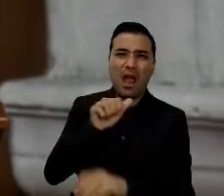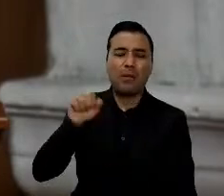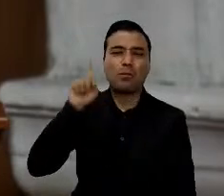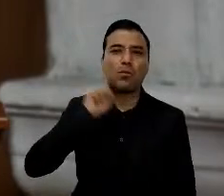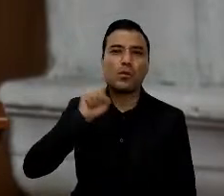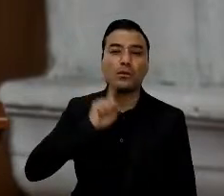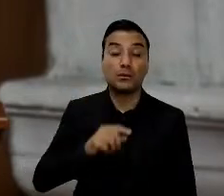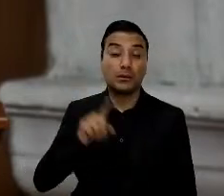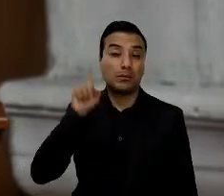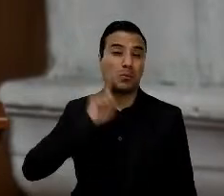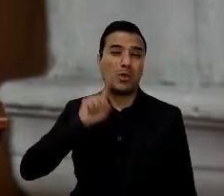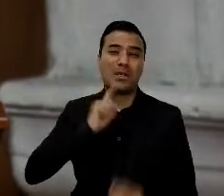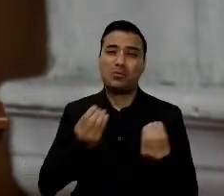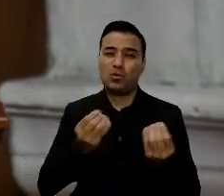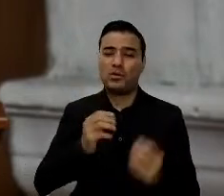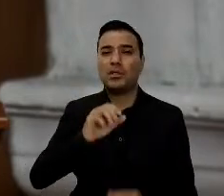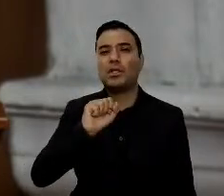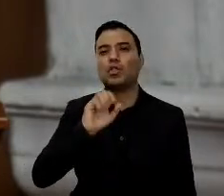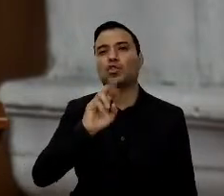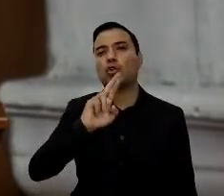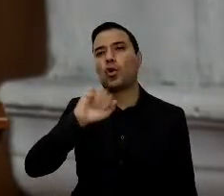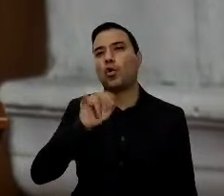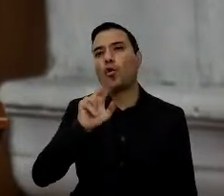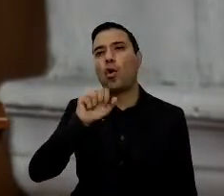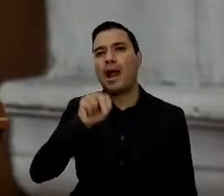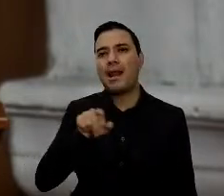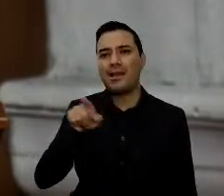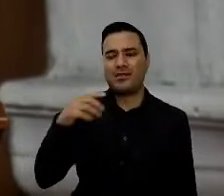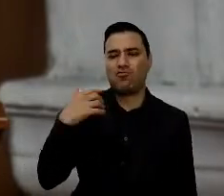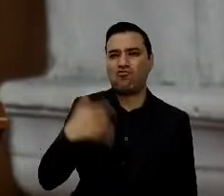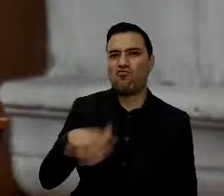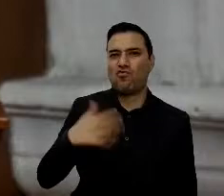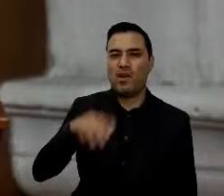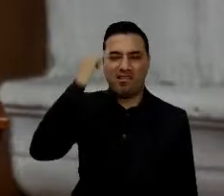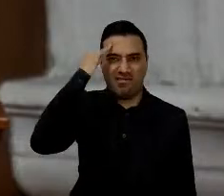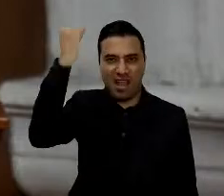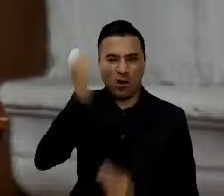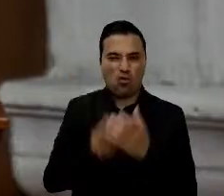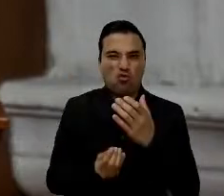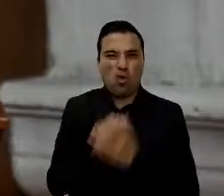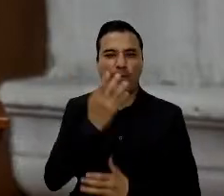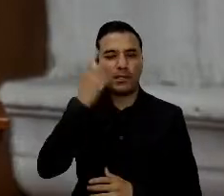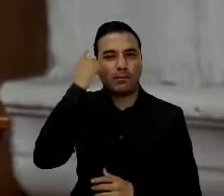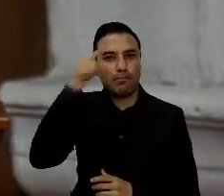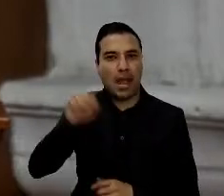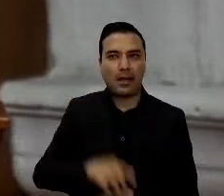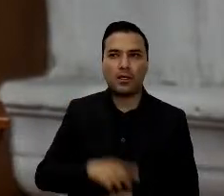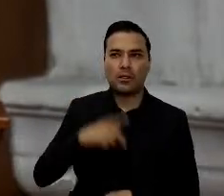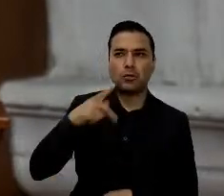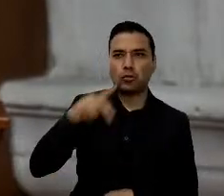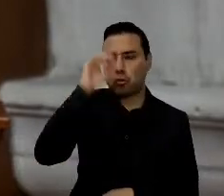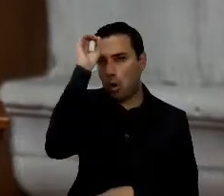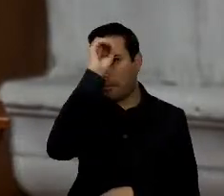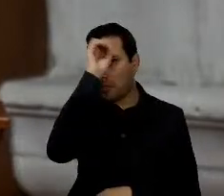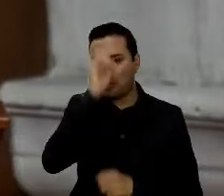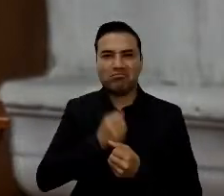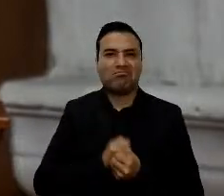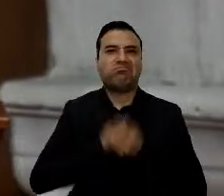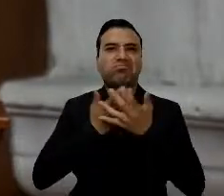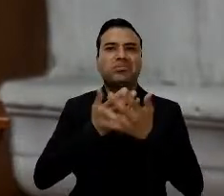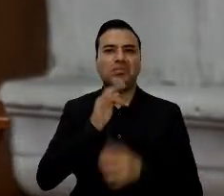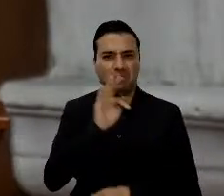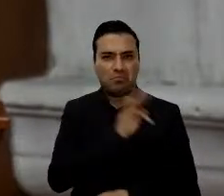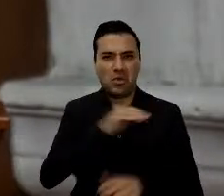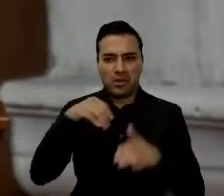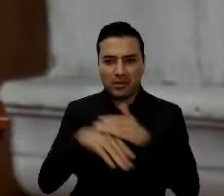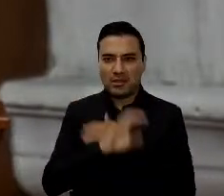muchas desde Sor Juana Inés de la Cruz que ideó diversas estrategias para desarrollar su pensamiento y tener acceso a la